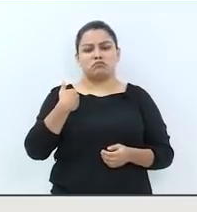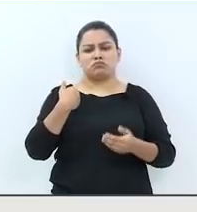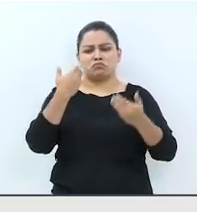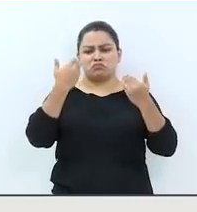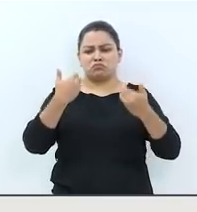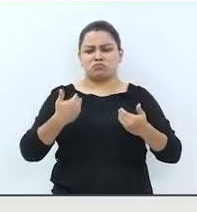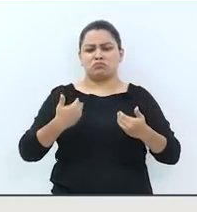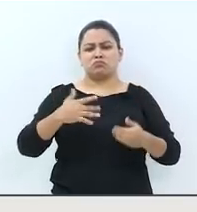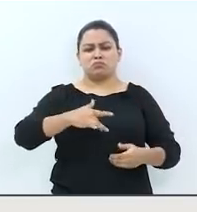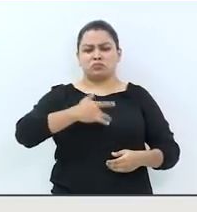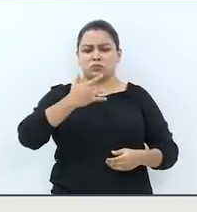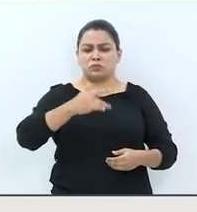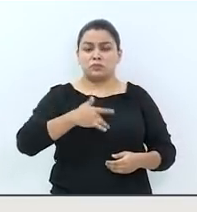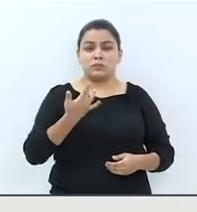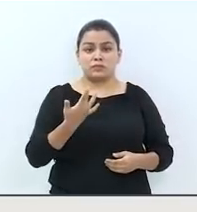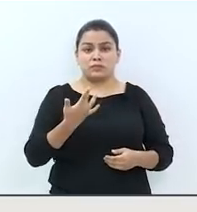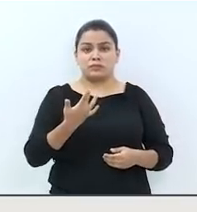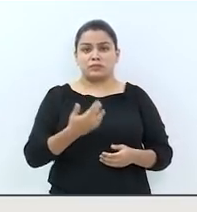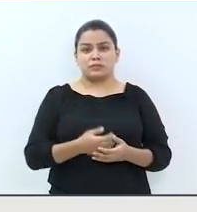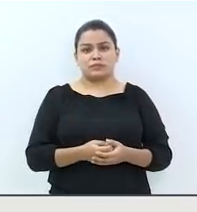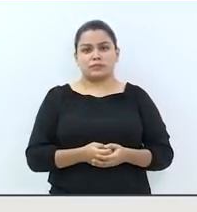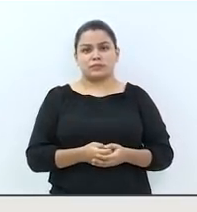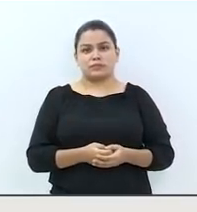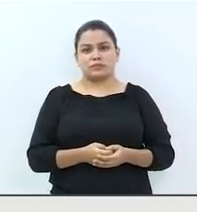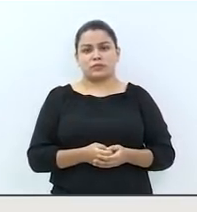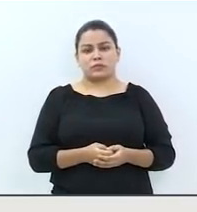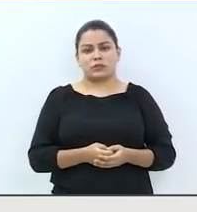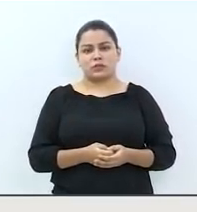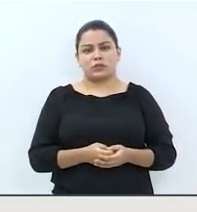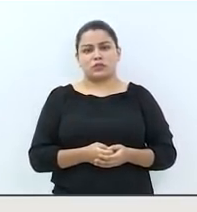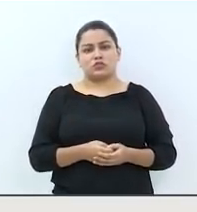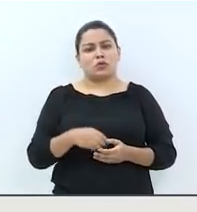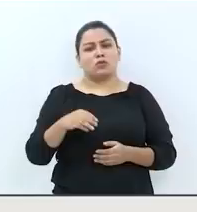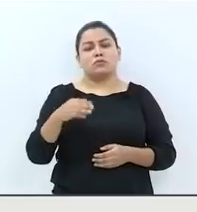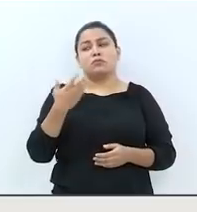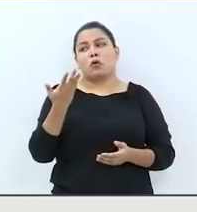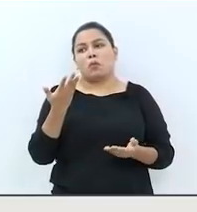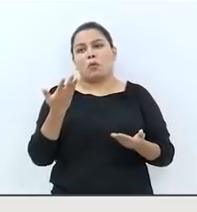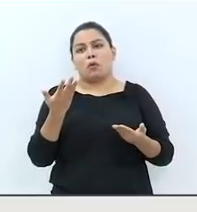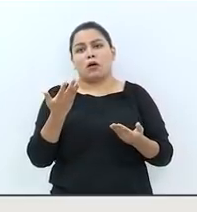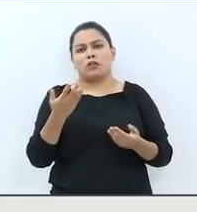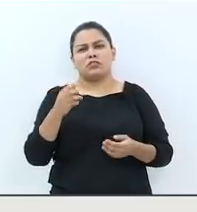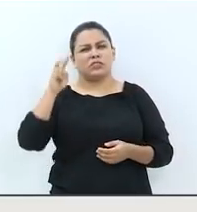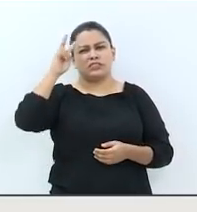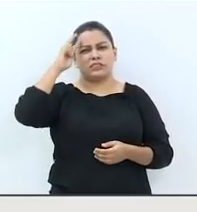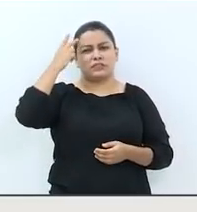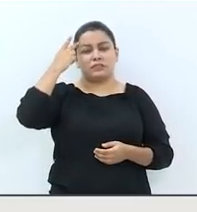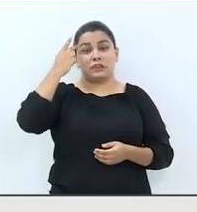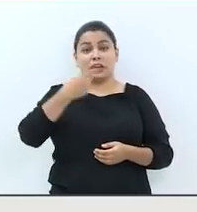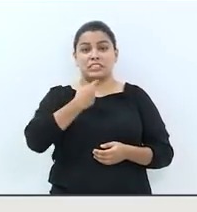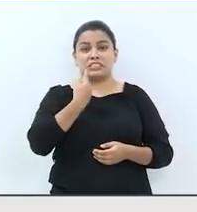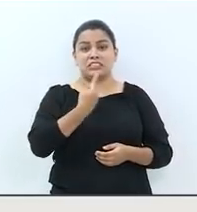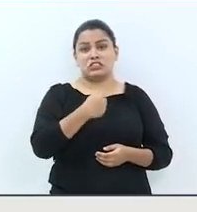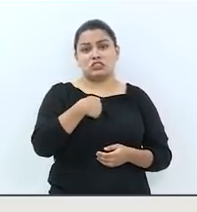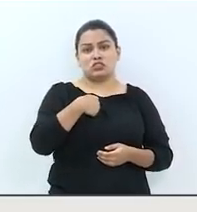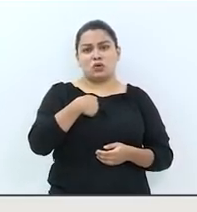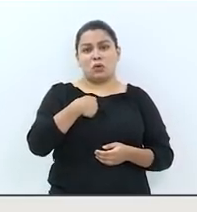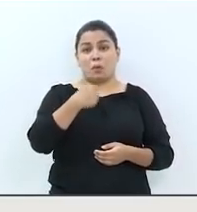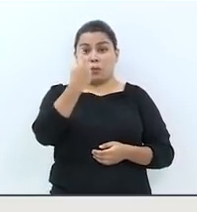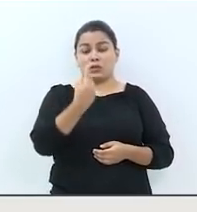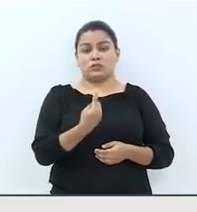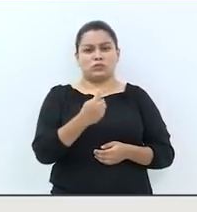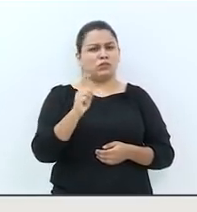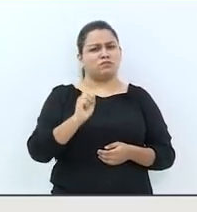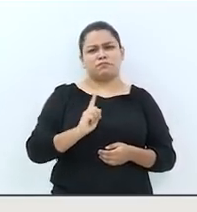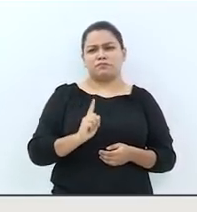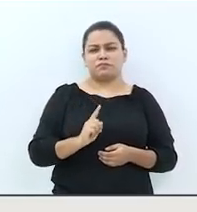ese sentir, que así como Elsa destacaba muy bien, son estados, no es que constituyan quienes somos realmente como personas?